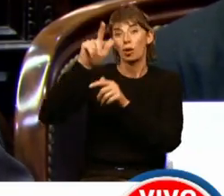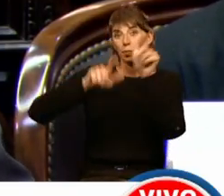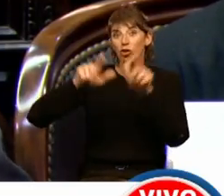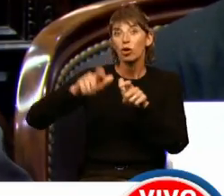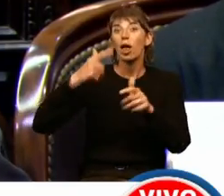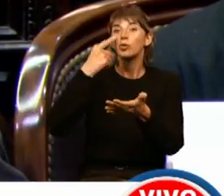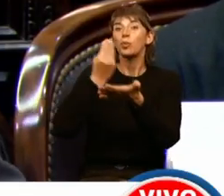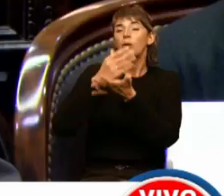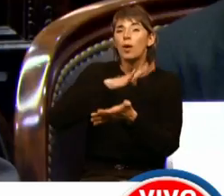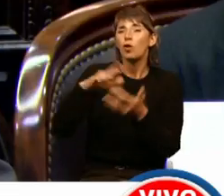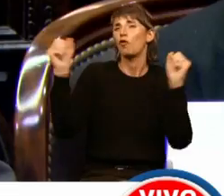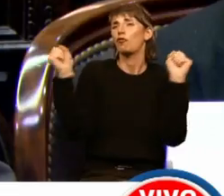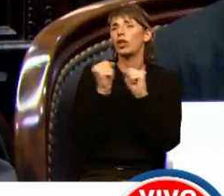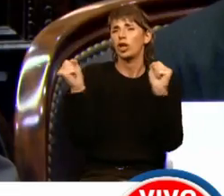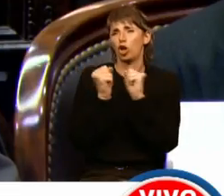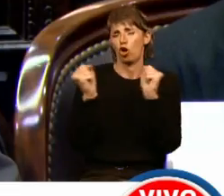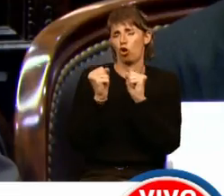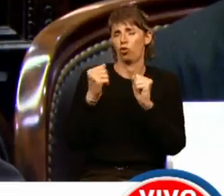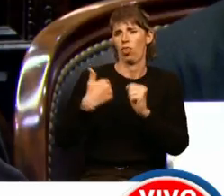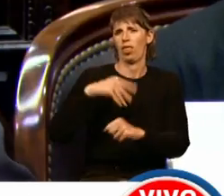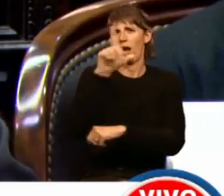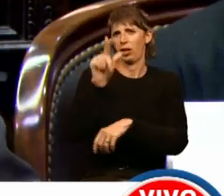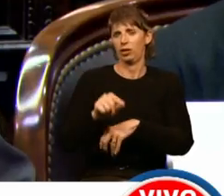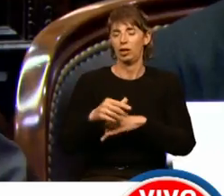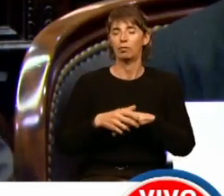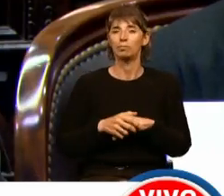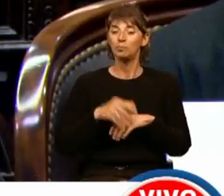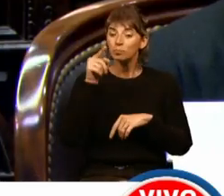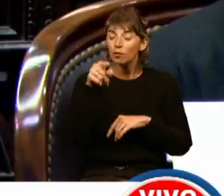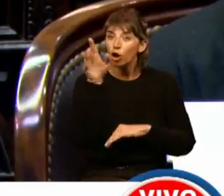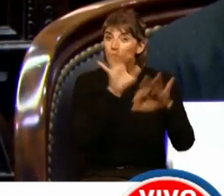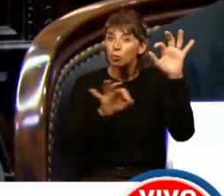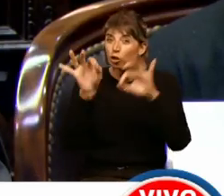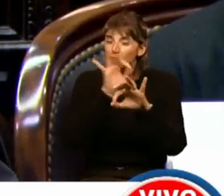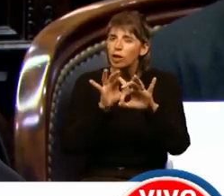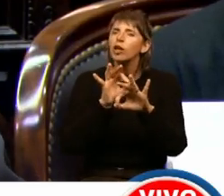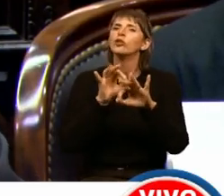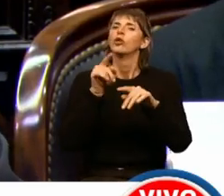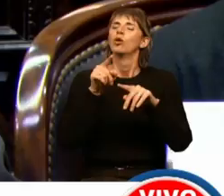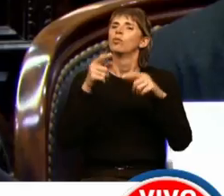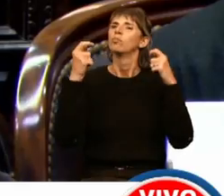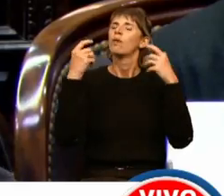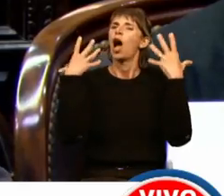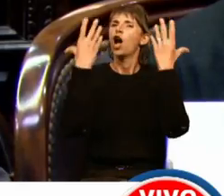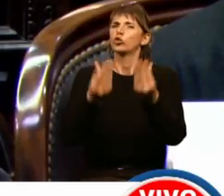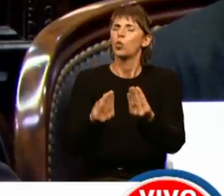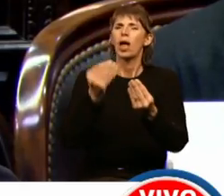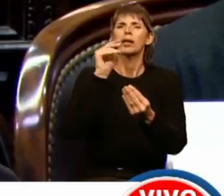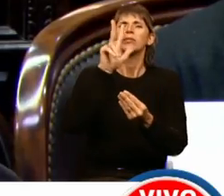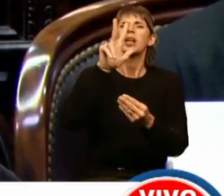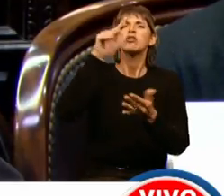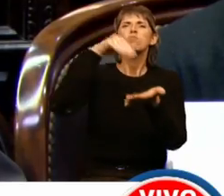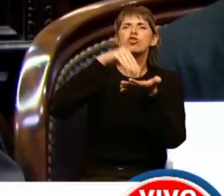de nuestro país con este proyecto señor presidente se van a ver beneficiados más de 3 millones de